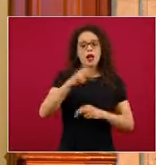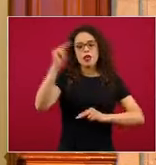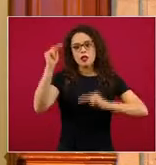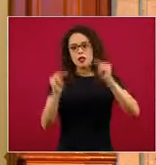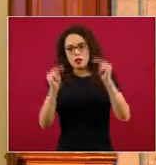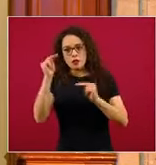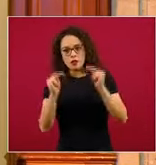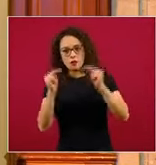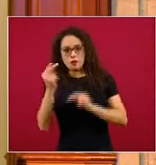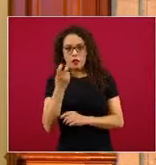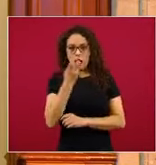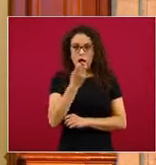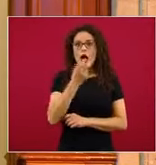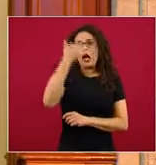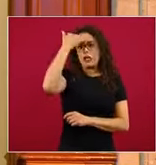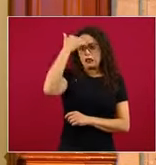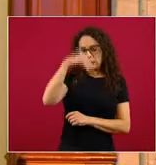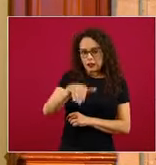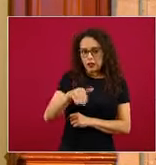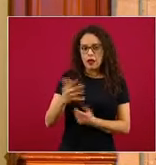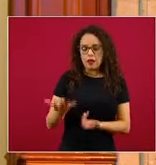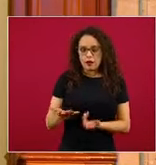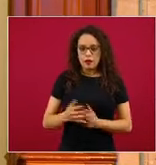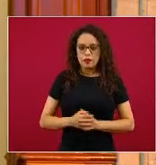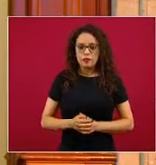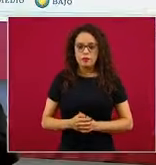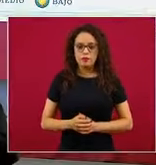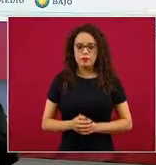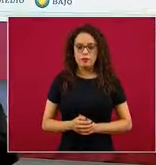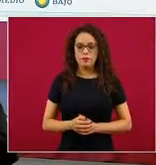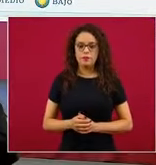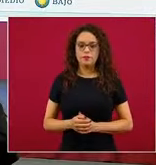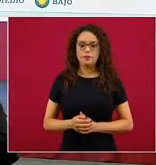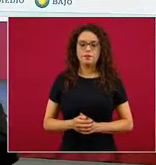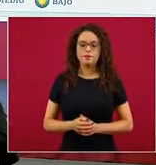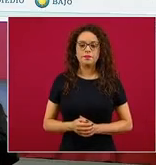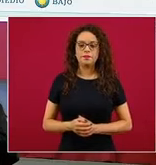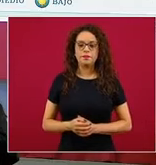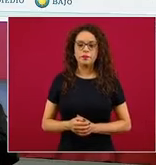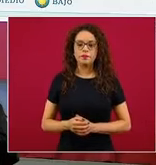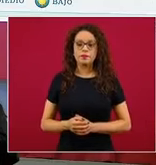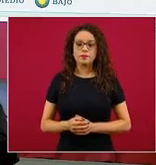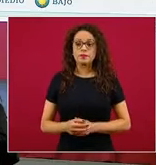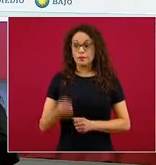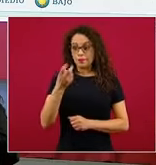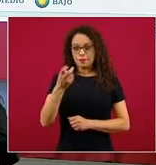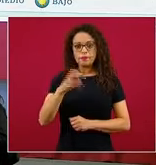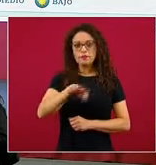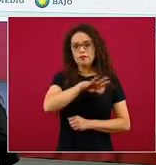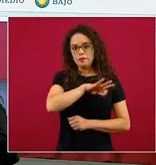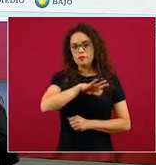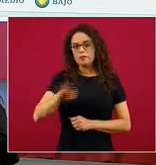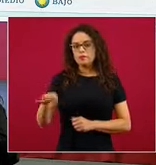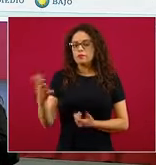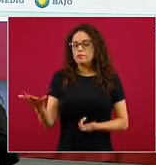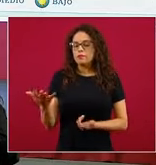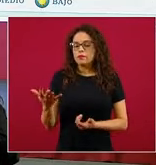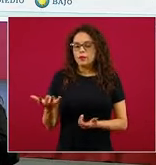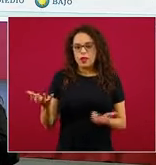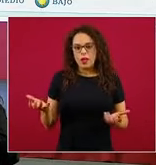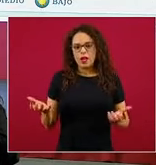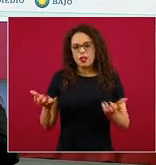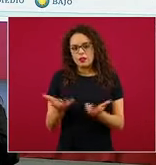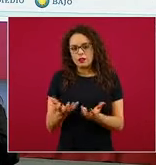se encuentra esta entidad federativa en la cual residen, y entonces a través de ello podamos contribuir con